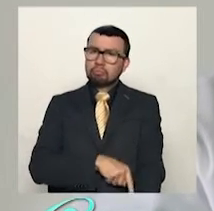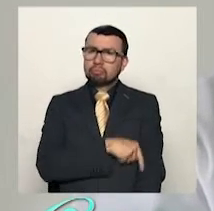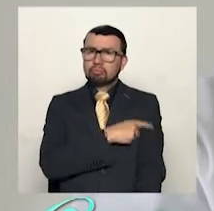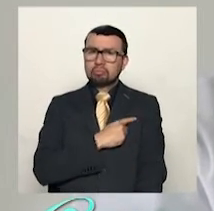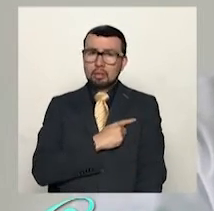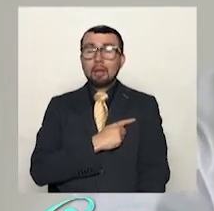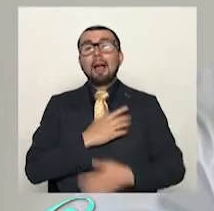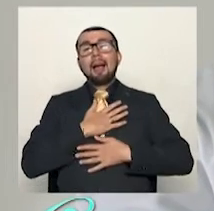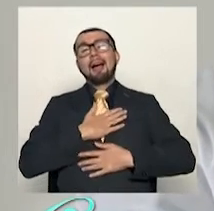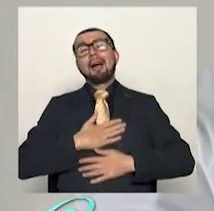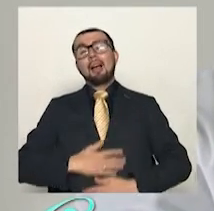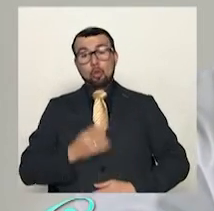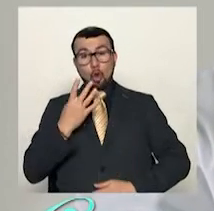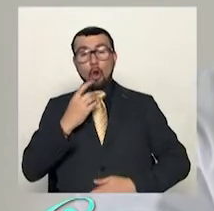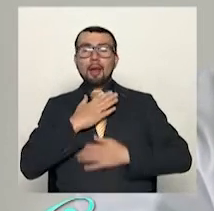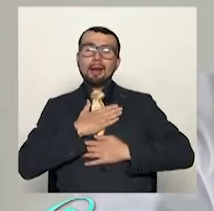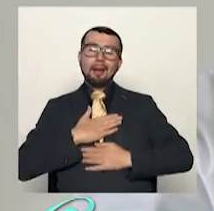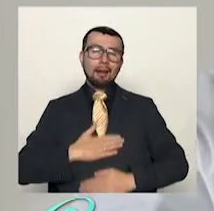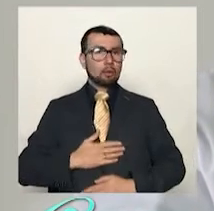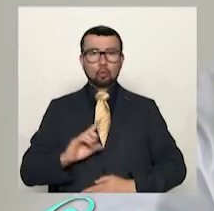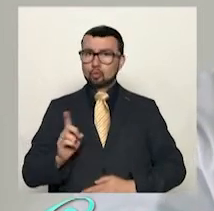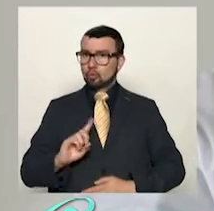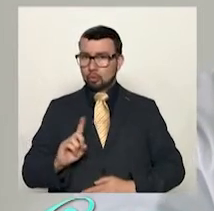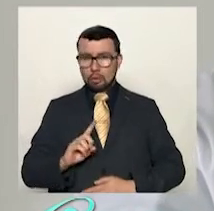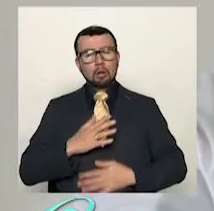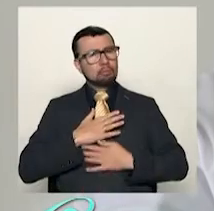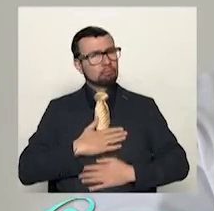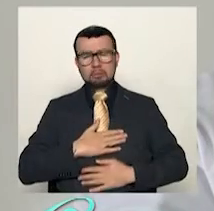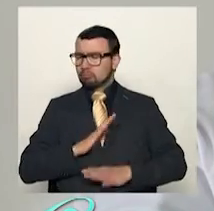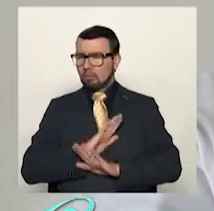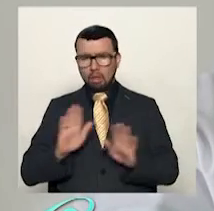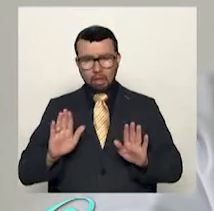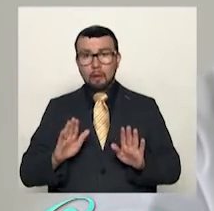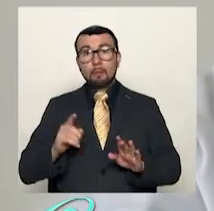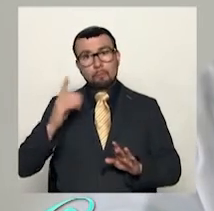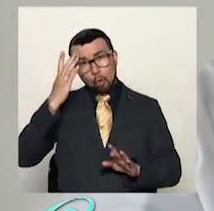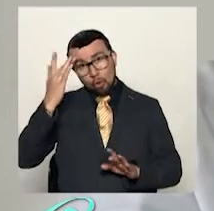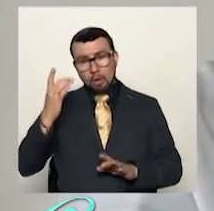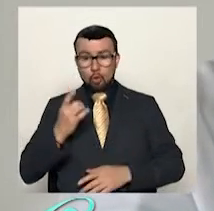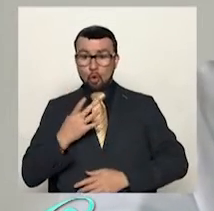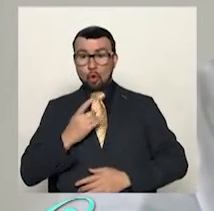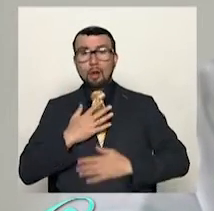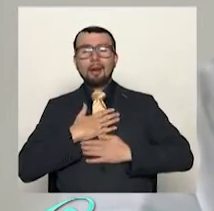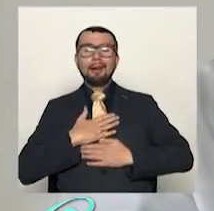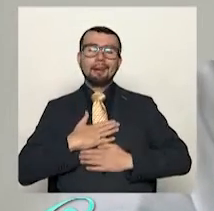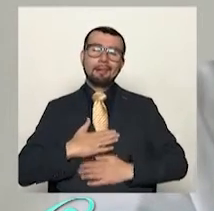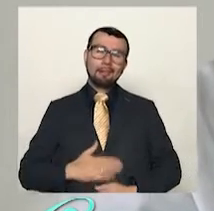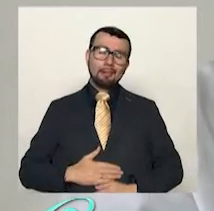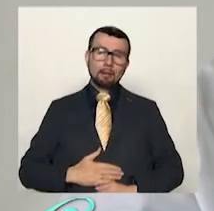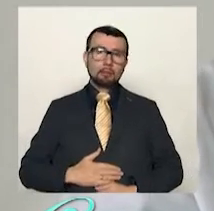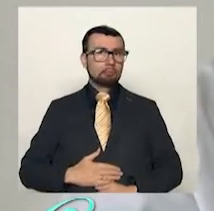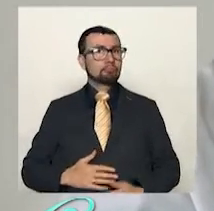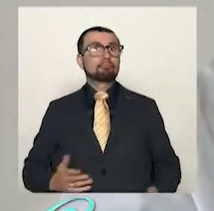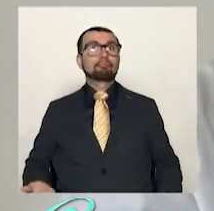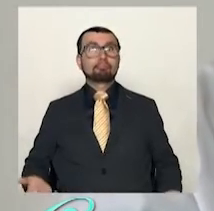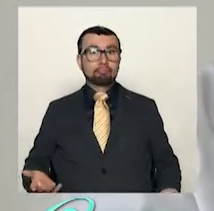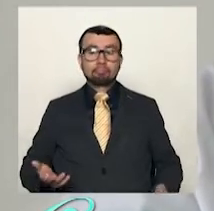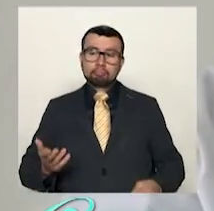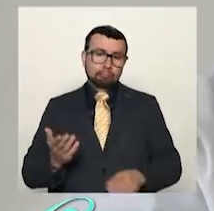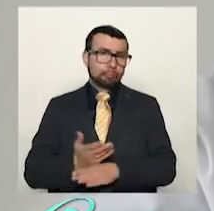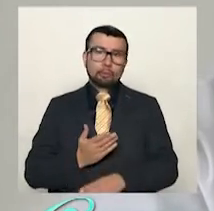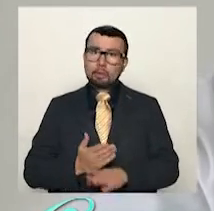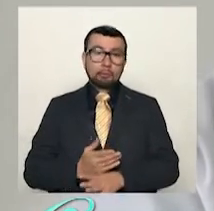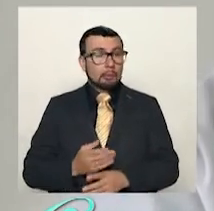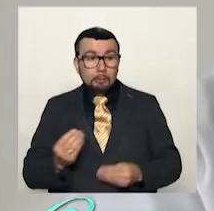lo que les acabo de explicar. Si yo te quito el dolor, lo que nos explica y lo que nos da como una guía en qué tan urgente se va volviendo la